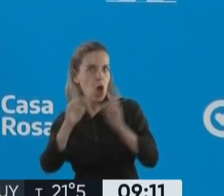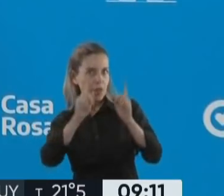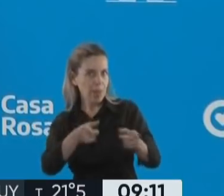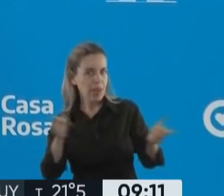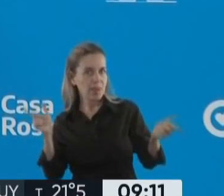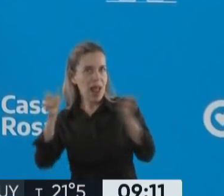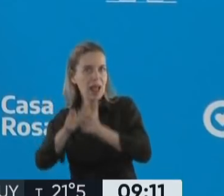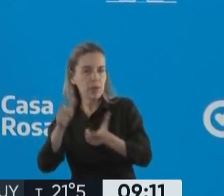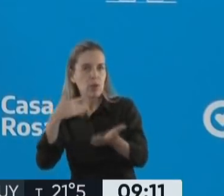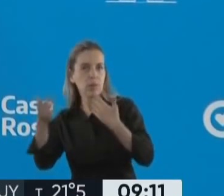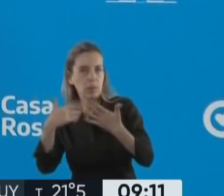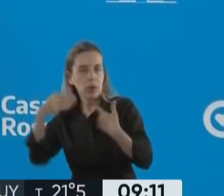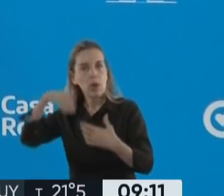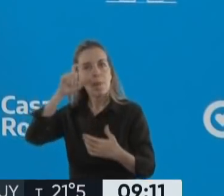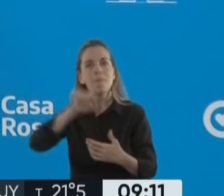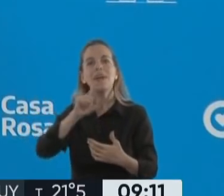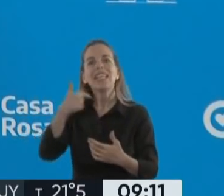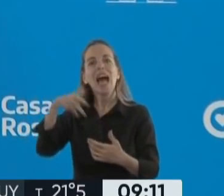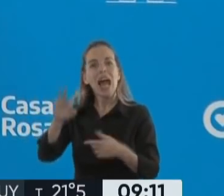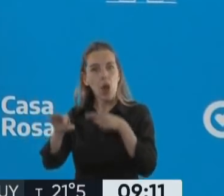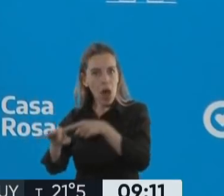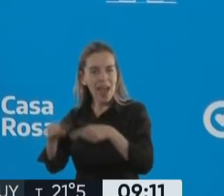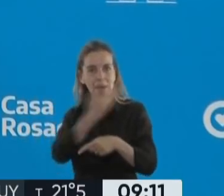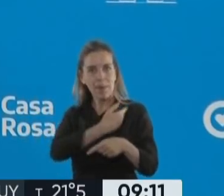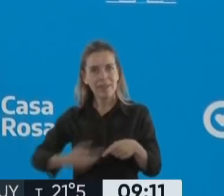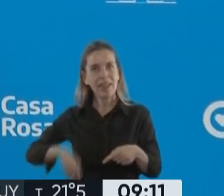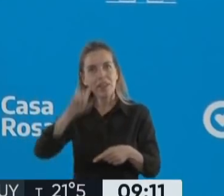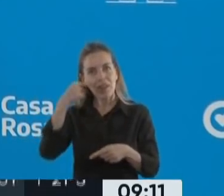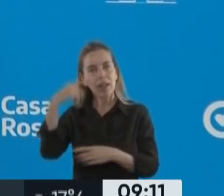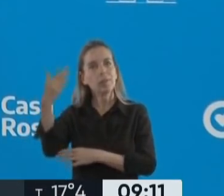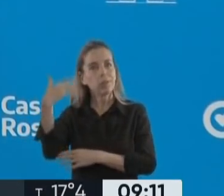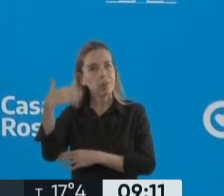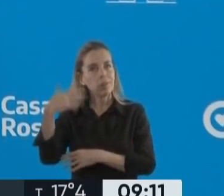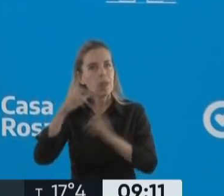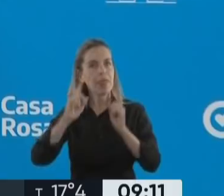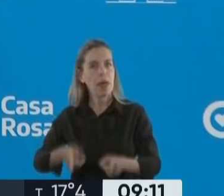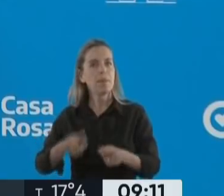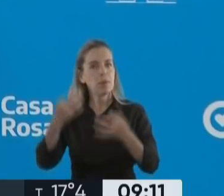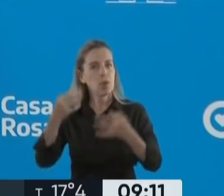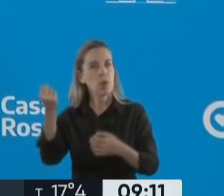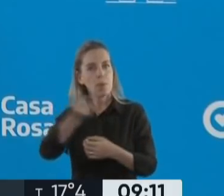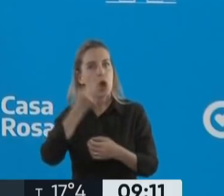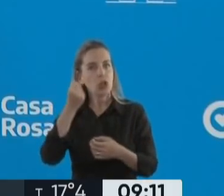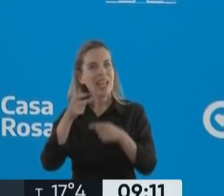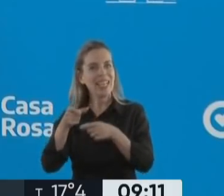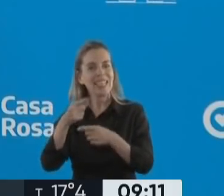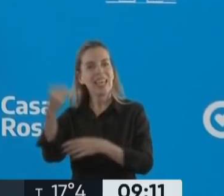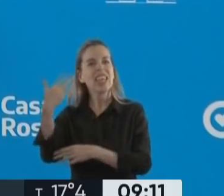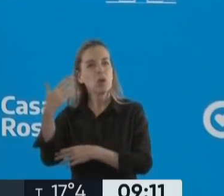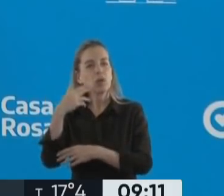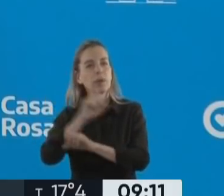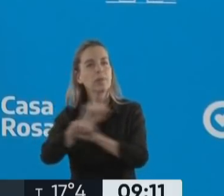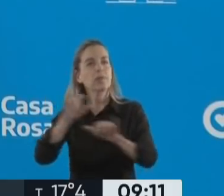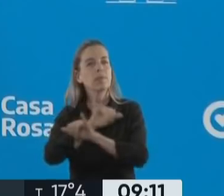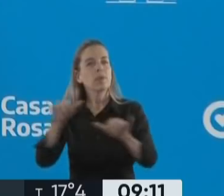del tema del metano. Allí el presidente Alberto Fernández hizo también un discurso que tuvo mucho impacto que va a tener mucho impacto sobre todo para toda